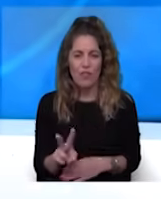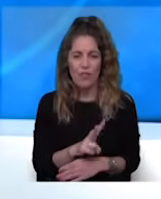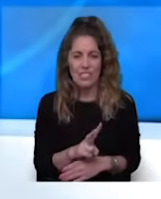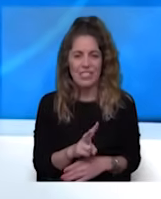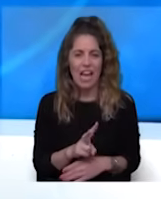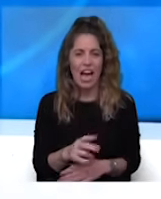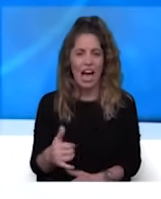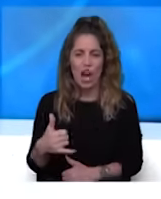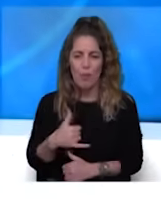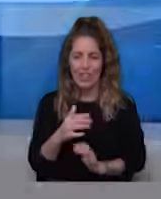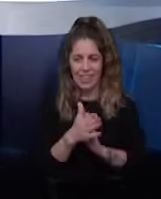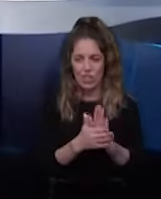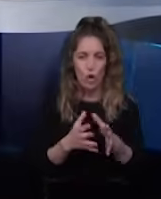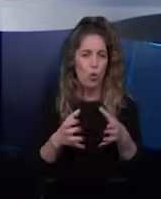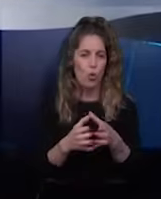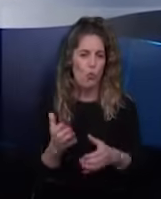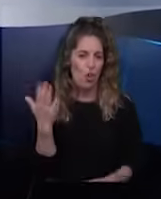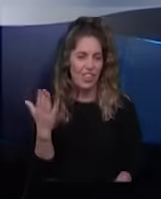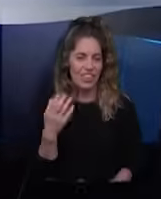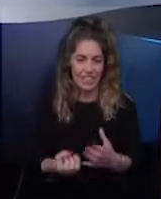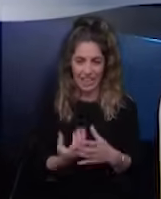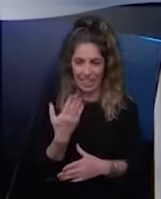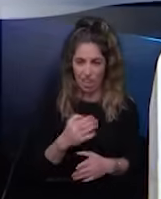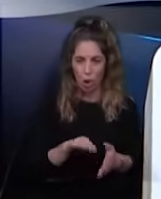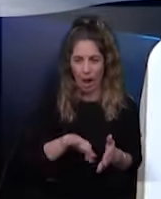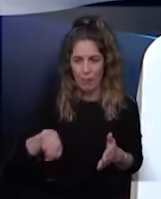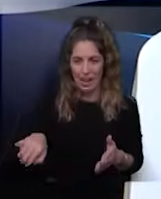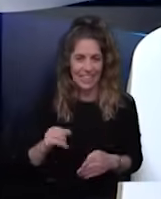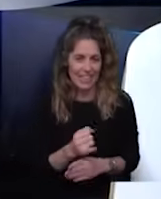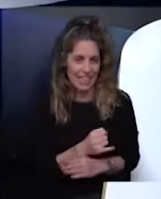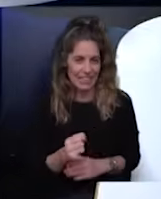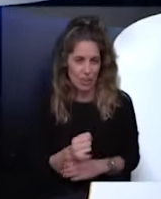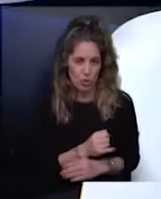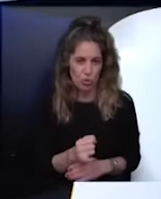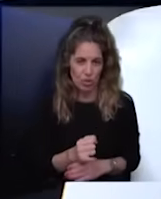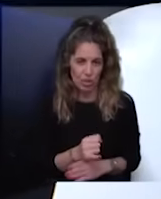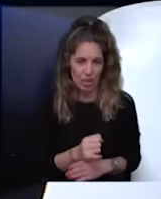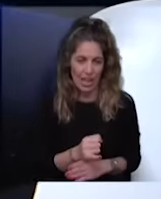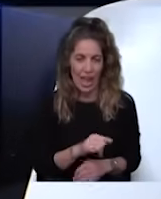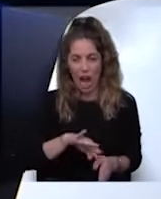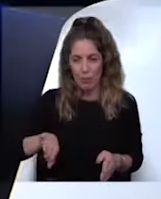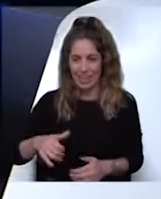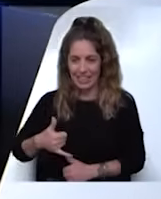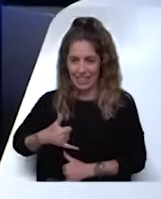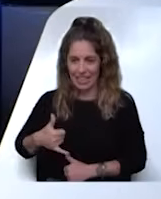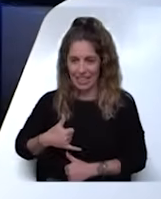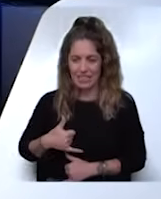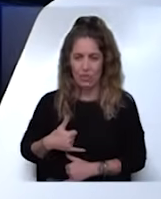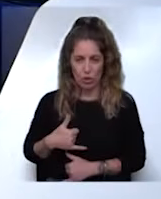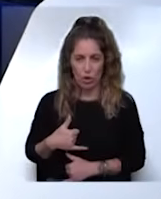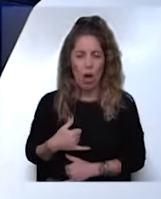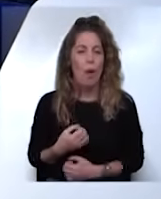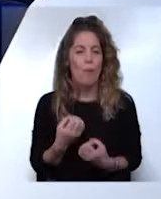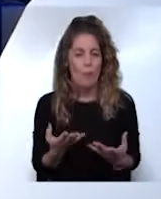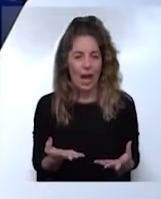nacional un grupo de derecha que había sido creado al margen de las instituciones o sea al margen del ejército o lo que fuera para